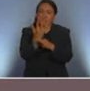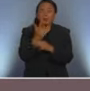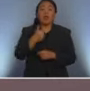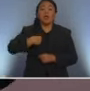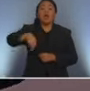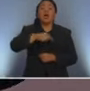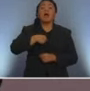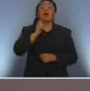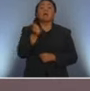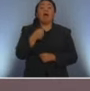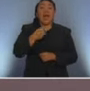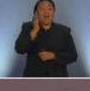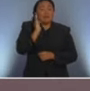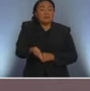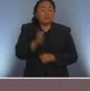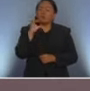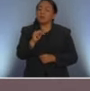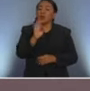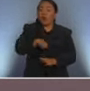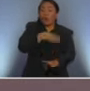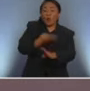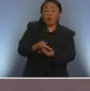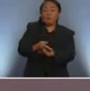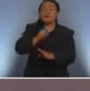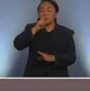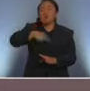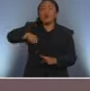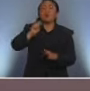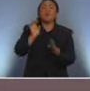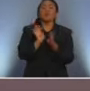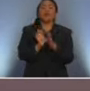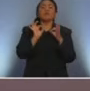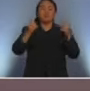contra la pobreza. En su opinión, México se encuentra en una encrucijada decisiva. Como nación.